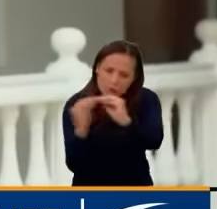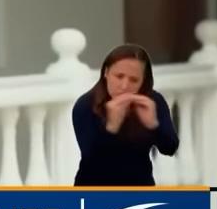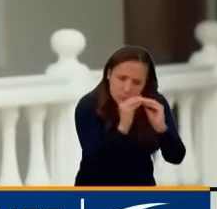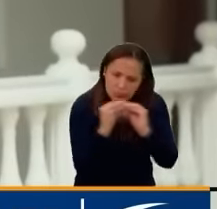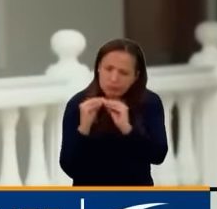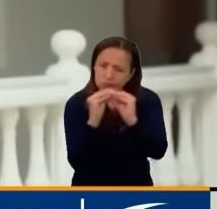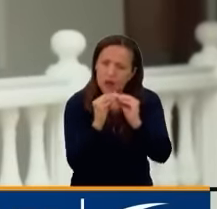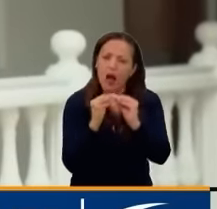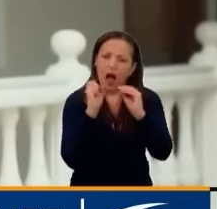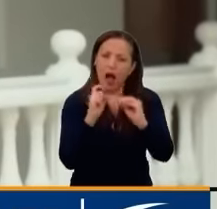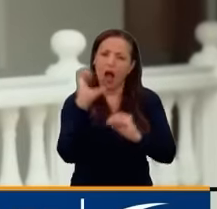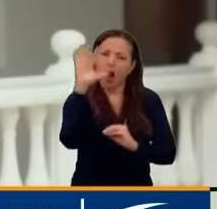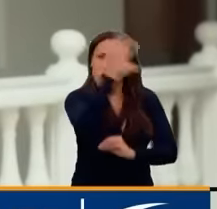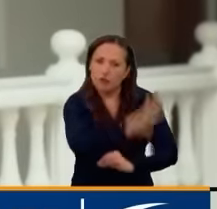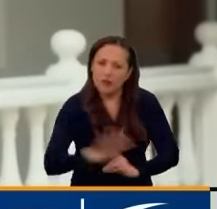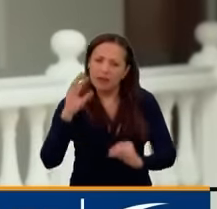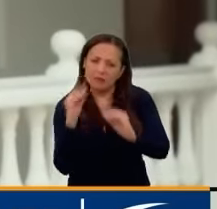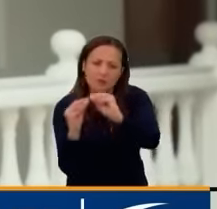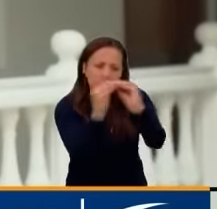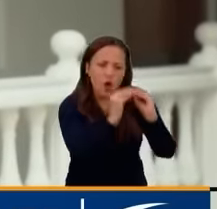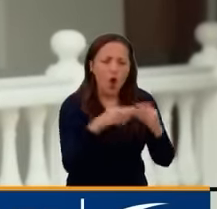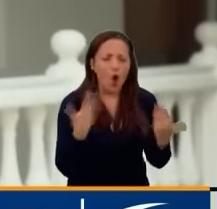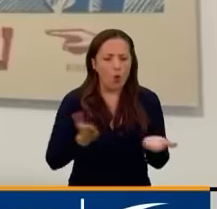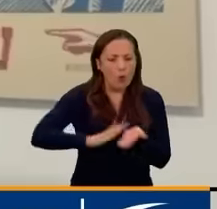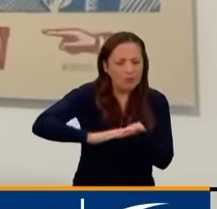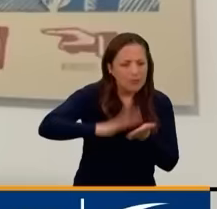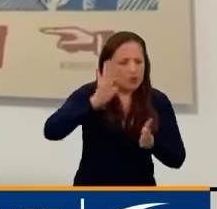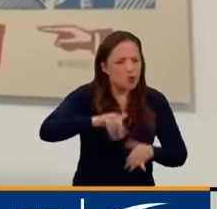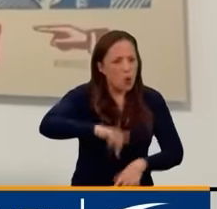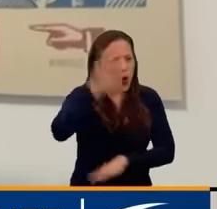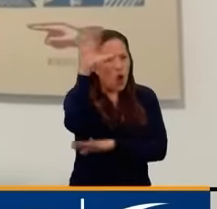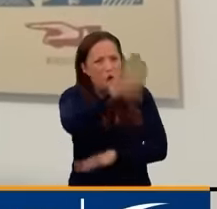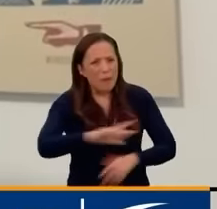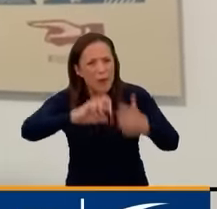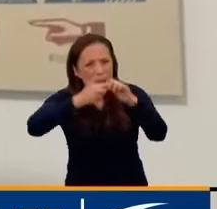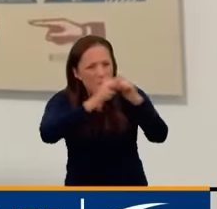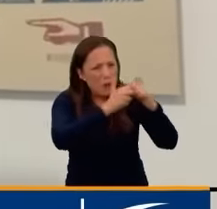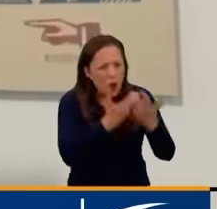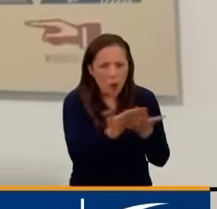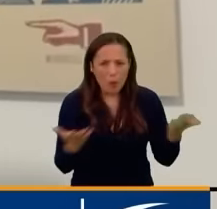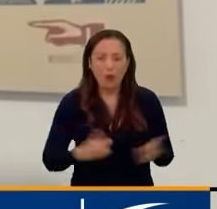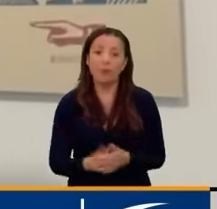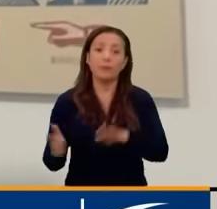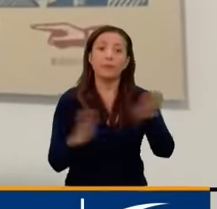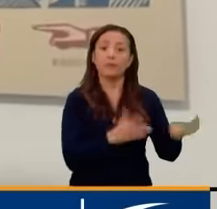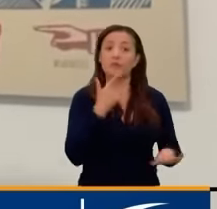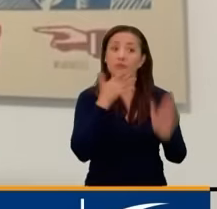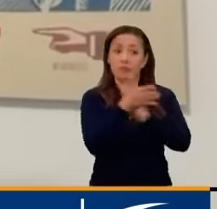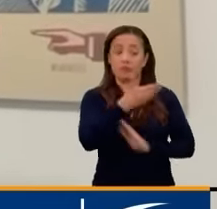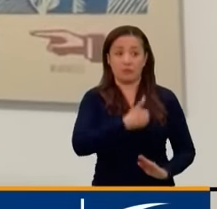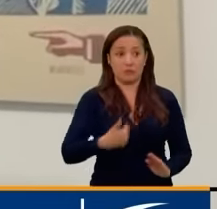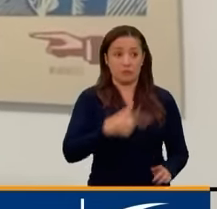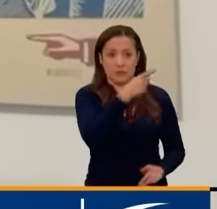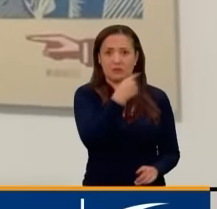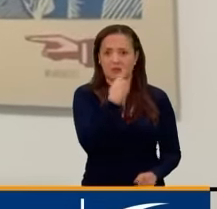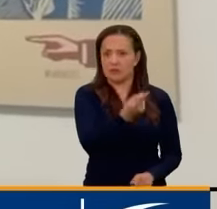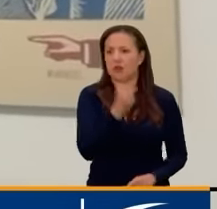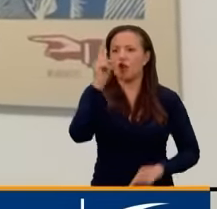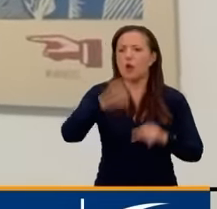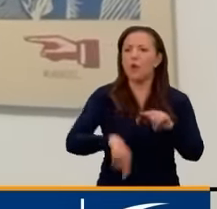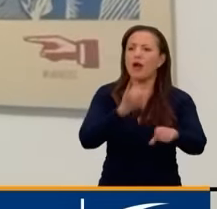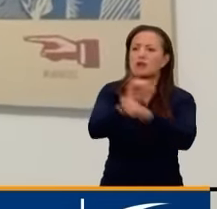los colombianos en cómo resolver los problemas del país. Que el presidente ha dicho que está firme, que el pueblo no se puede arrodillar a las instituciones, que no es